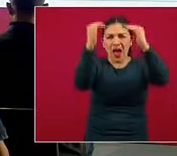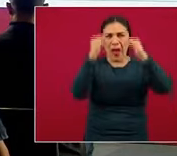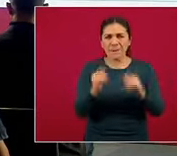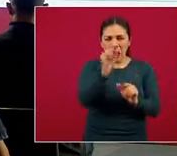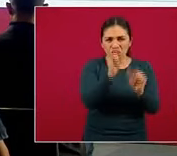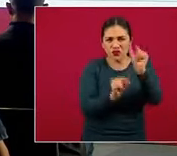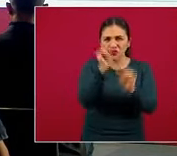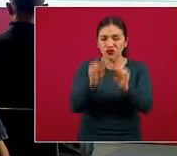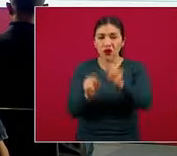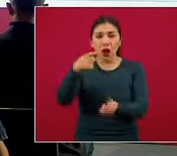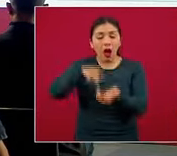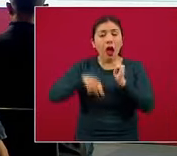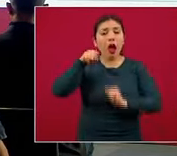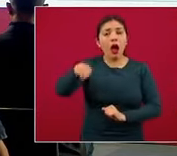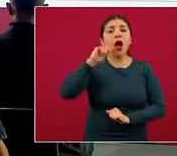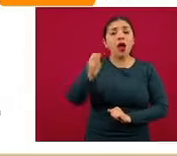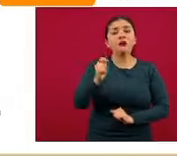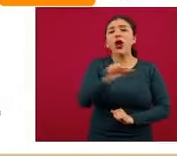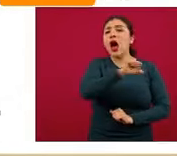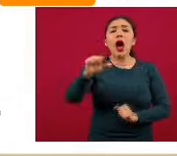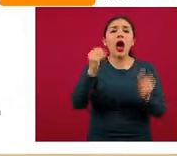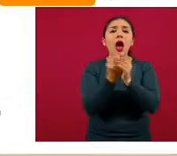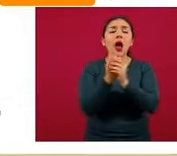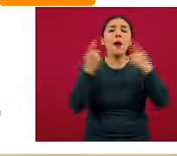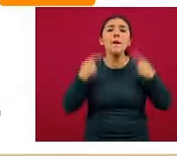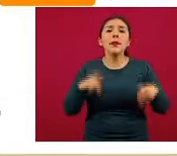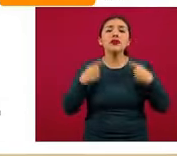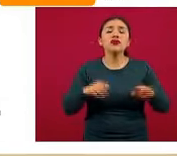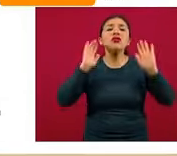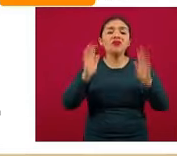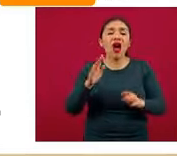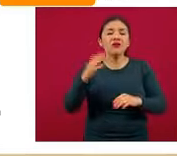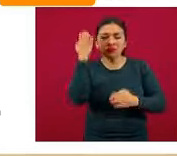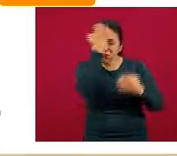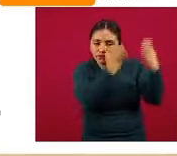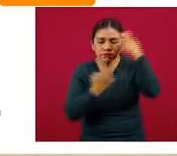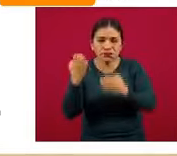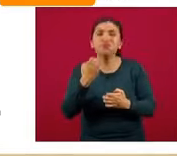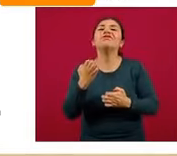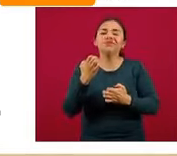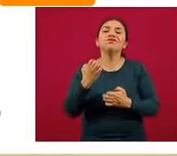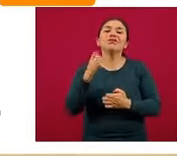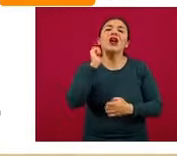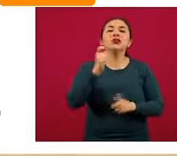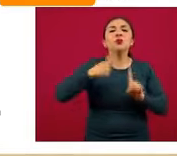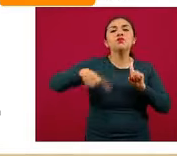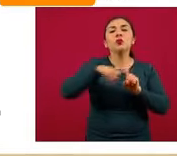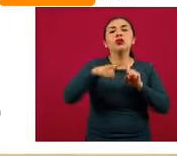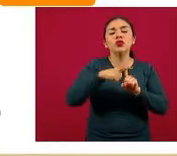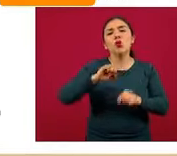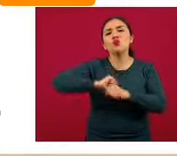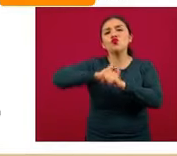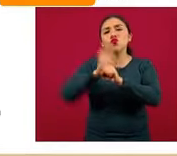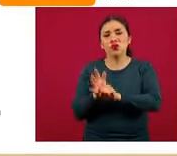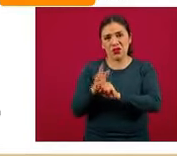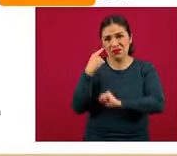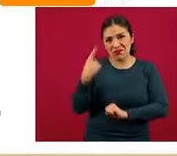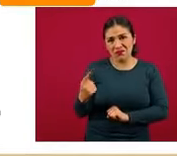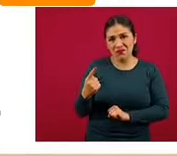inferior, tenemos distribuidas aquellas personas que también han sido ya confirmadas, son los casos confirmados de